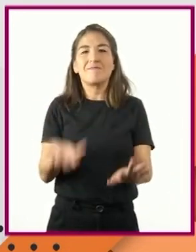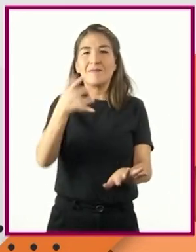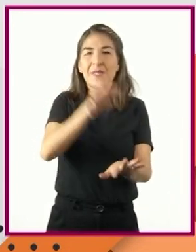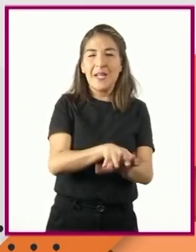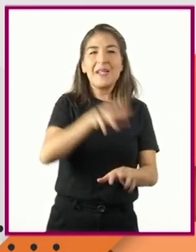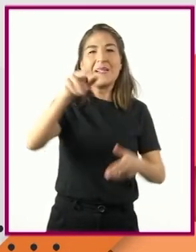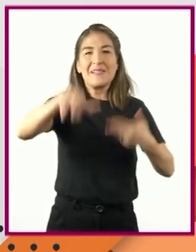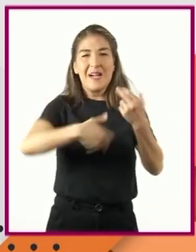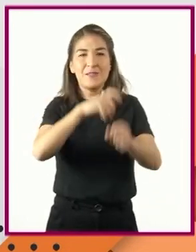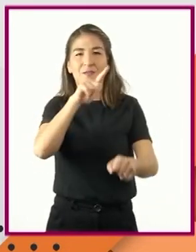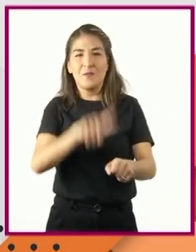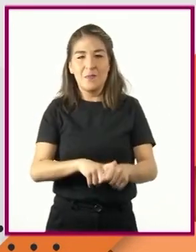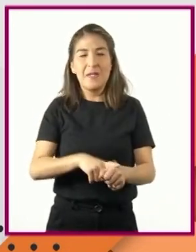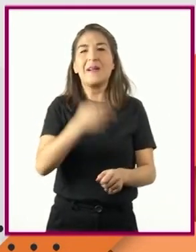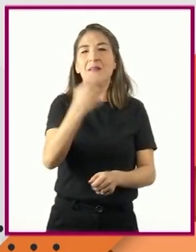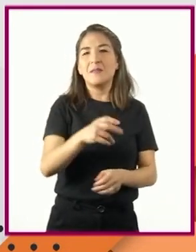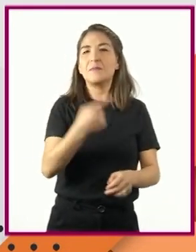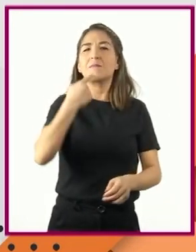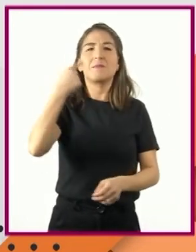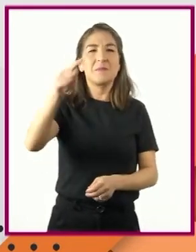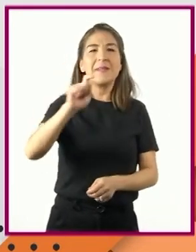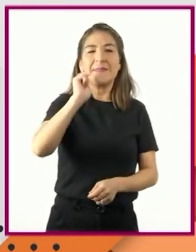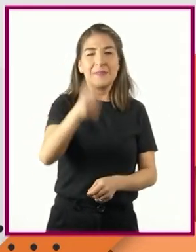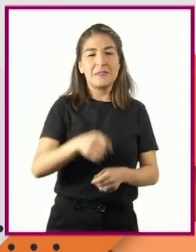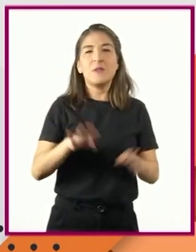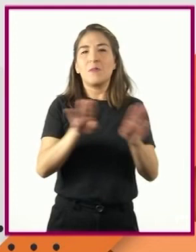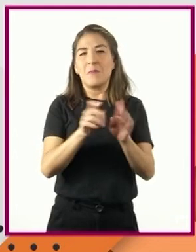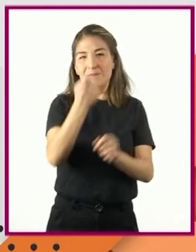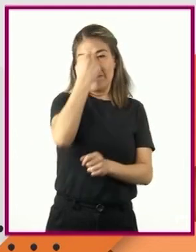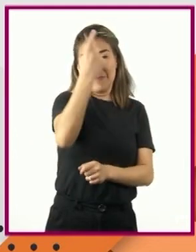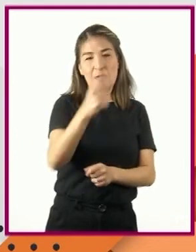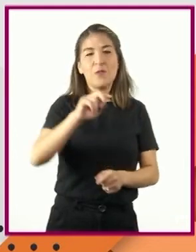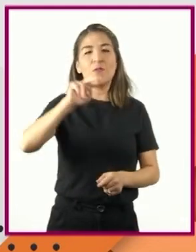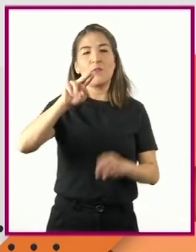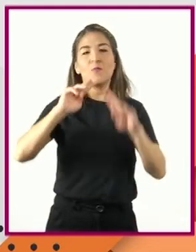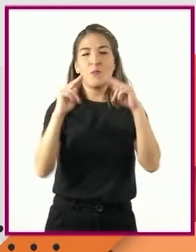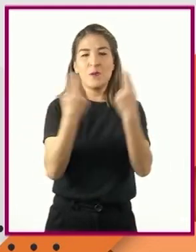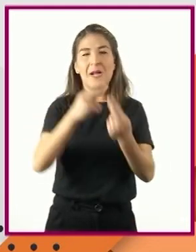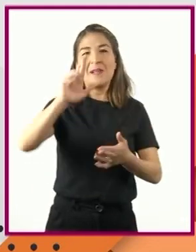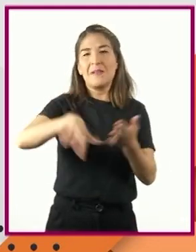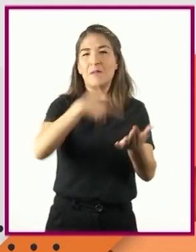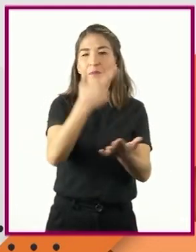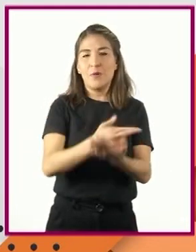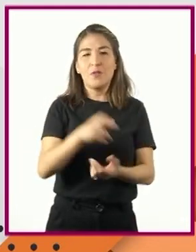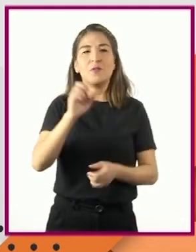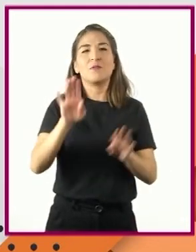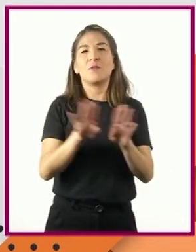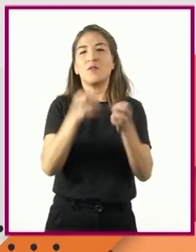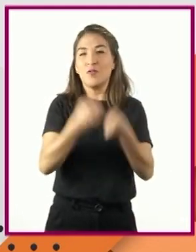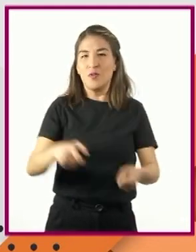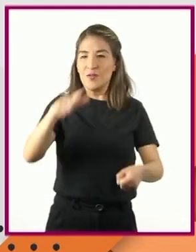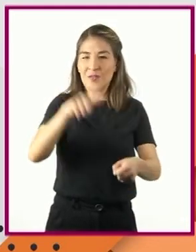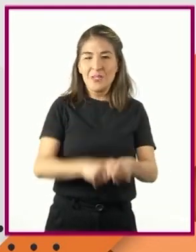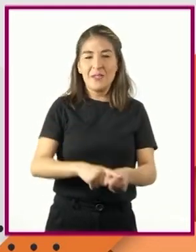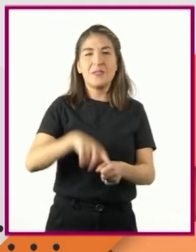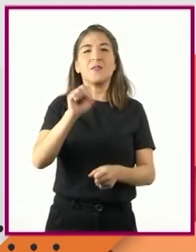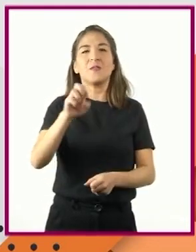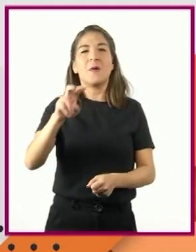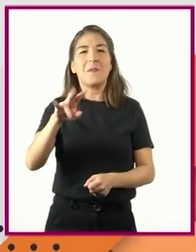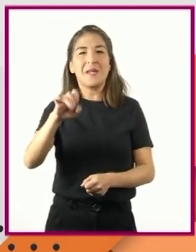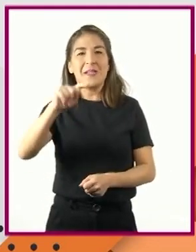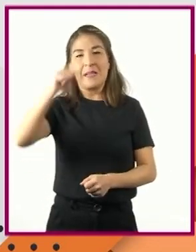diferentes nacionalidades, se proclamó la creación de la Unión de Repúblicas Socialistas Soviéticas, hasta